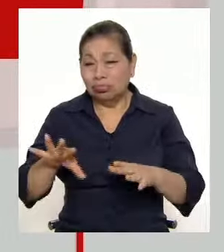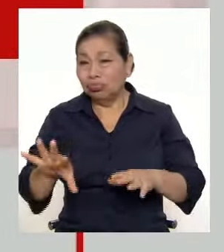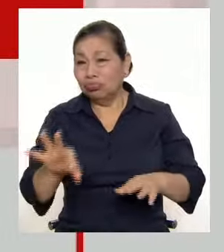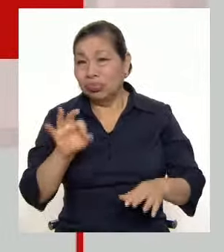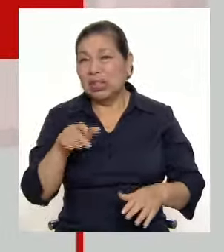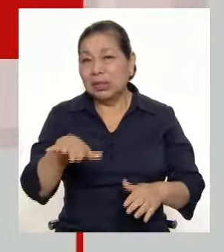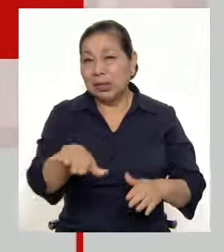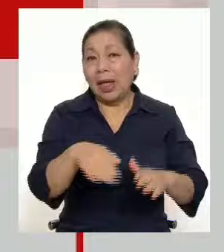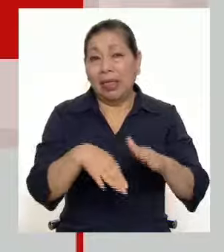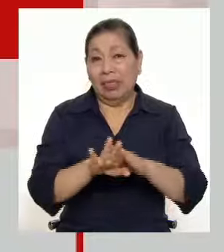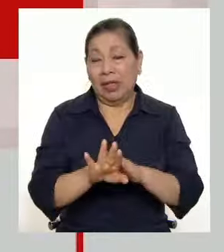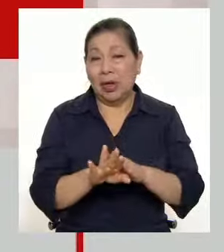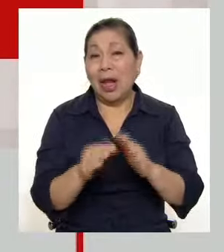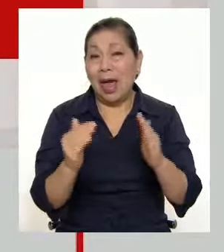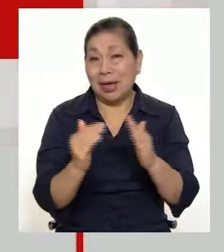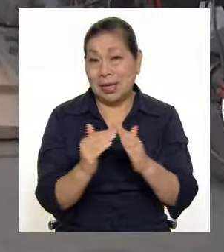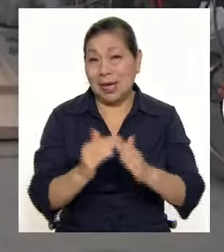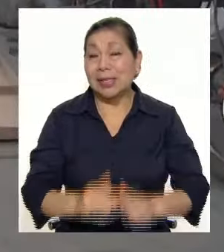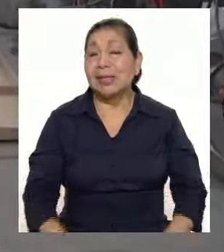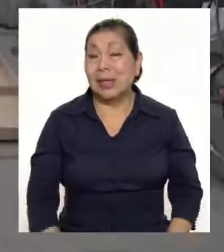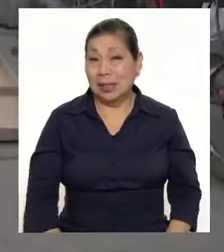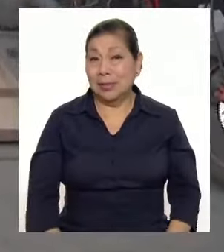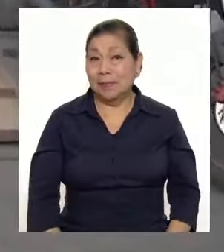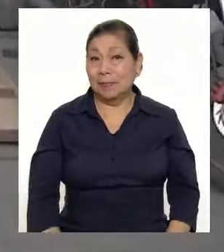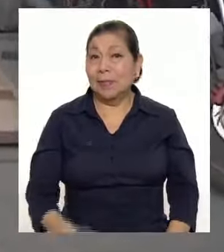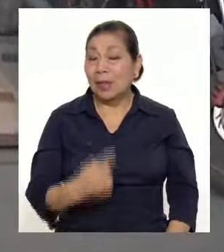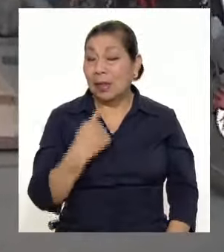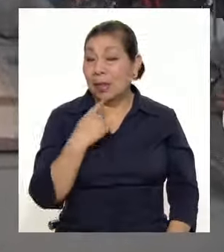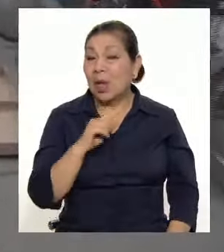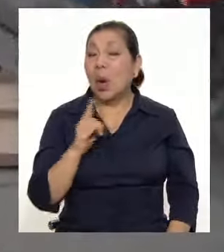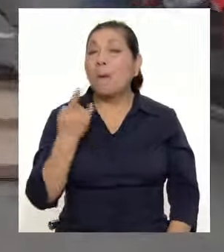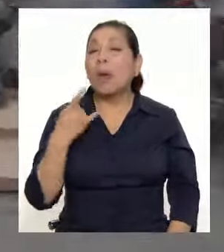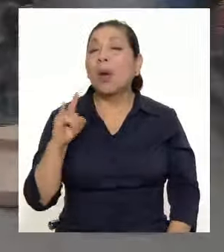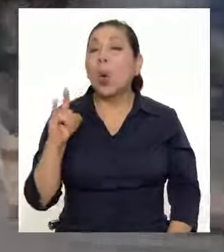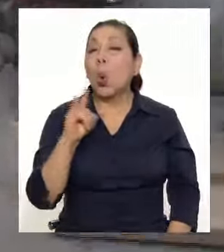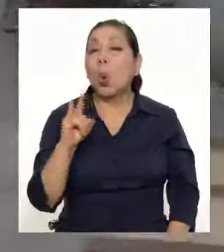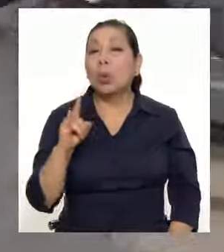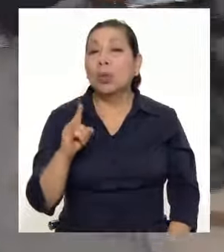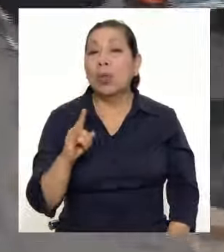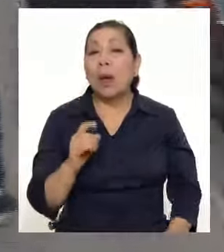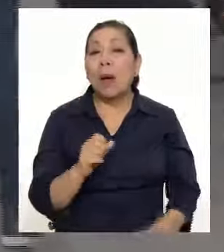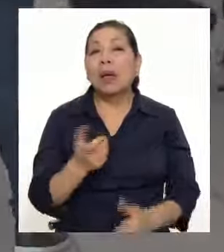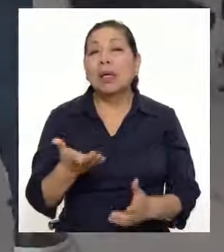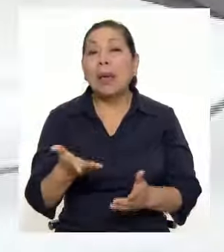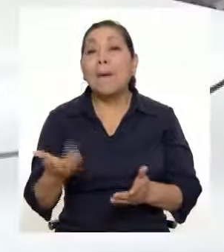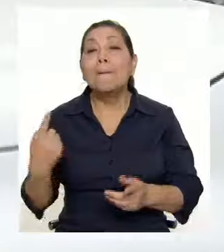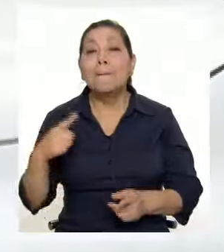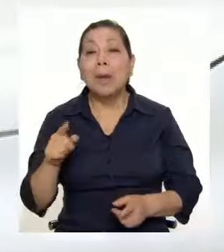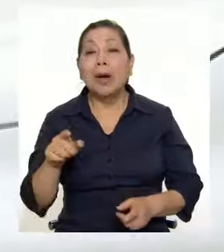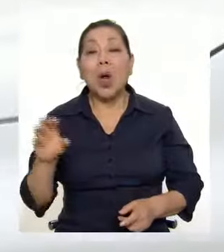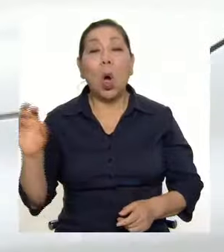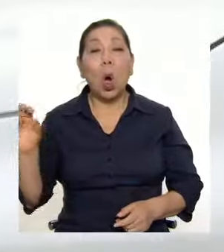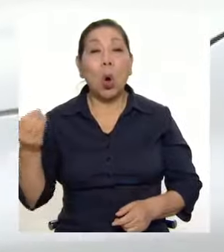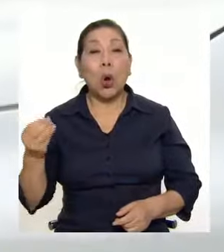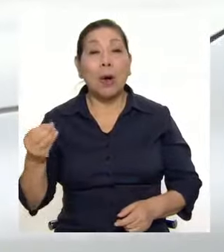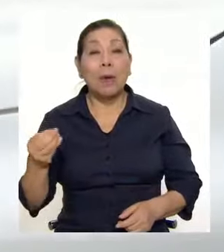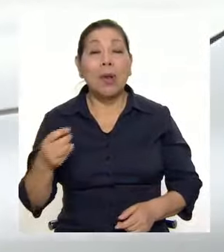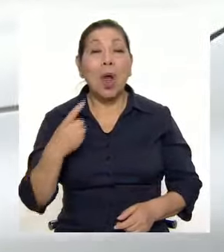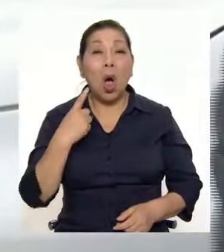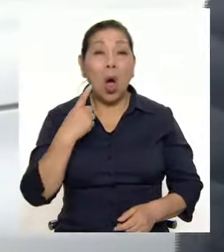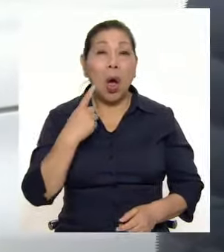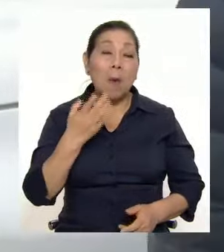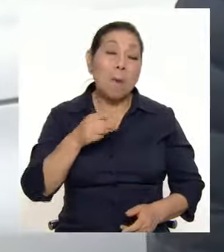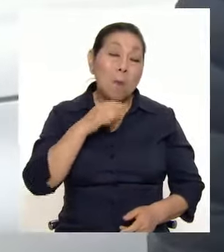incautados en estos dos locales, que según la policía eran usados para explotar sexualmente a jóvenes peruanas